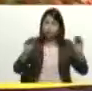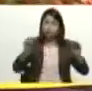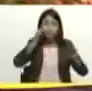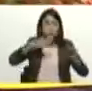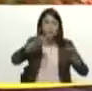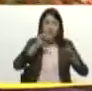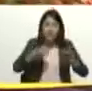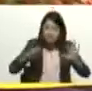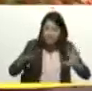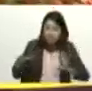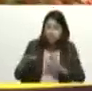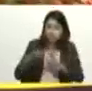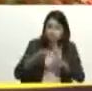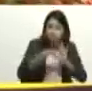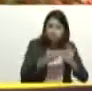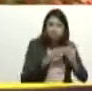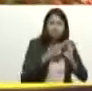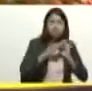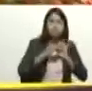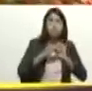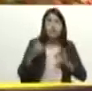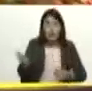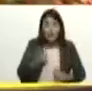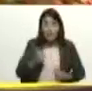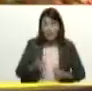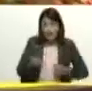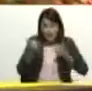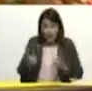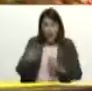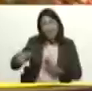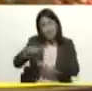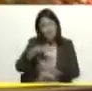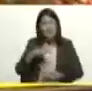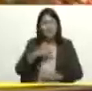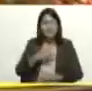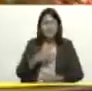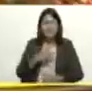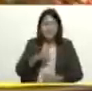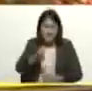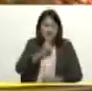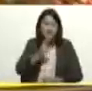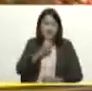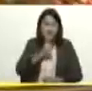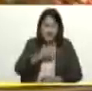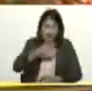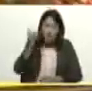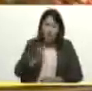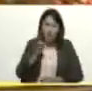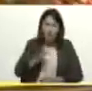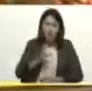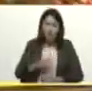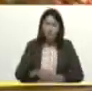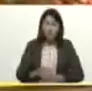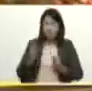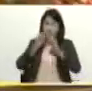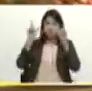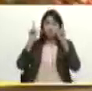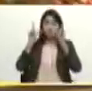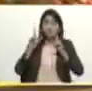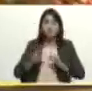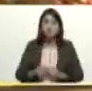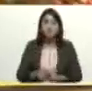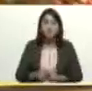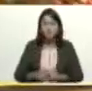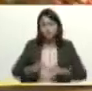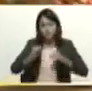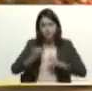unamos y aprovechemos estas circunstancias amargas, amargas, dolorosas, sorpresivas,